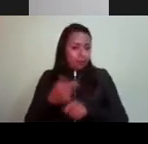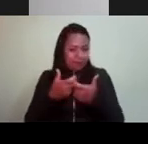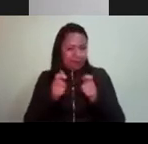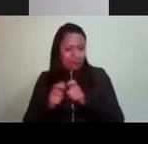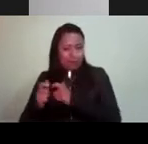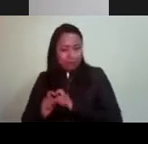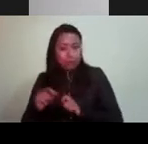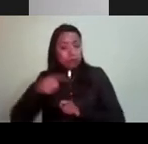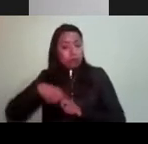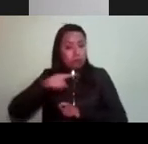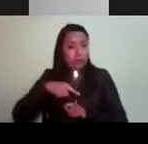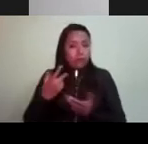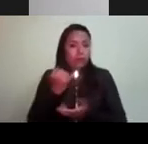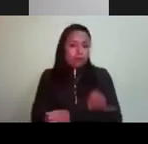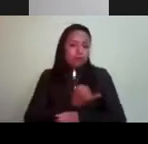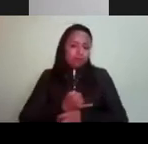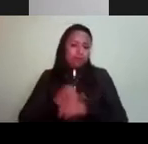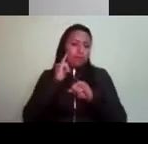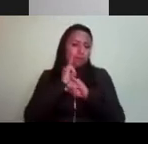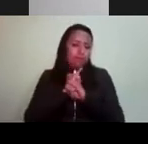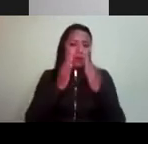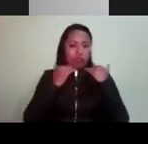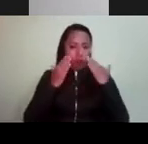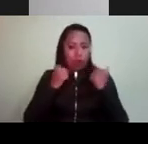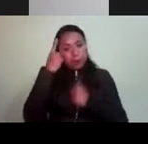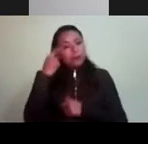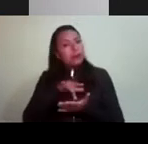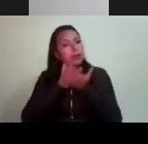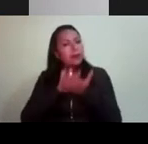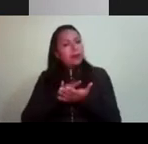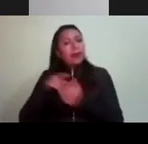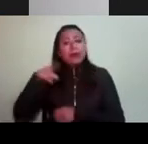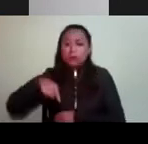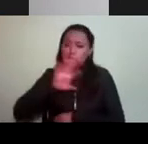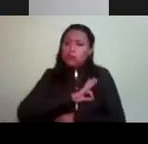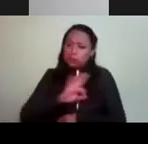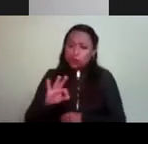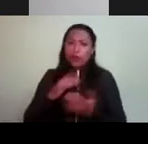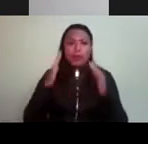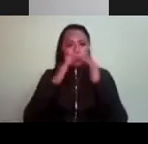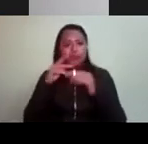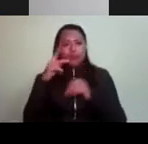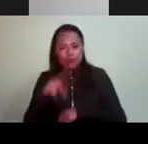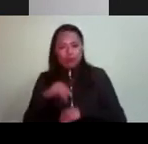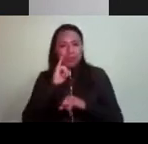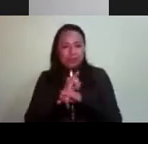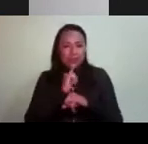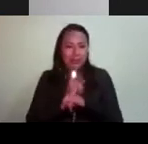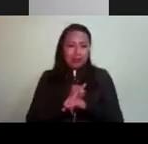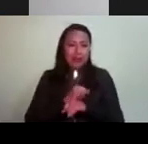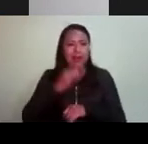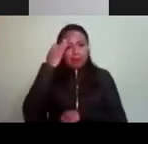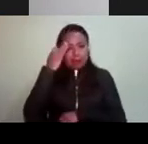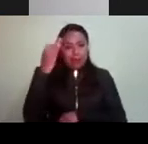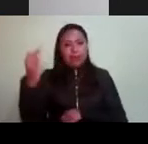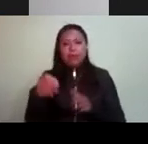internet en Iztapalapa, para apoyarlos para que puedan tener internet durante el tiempo de la pandemia.